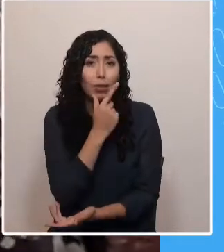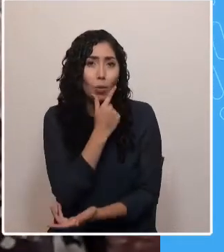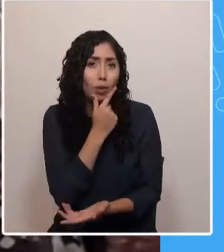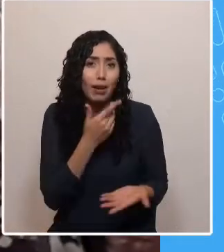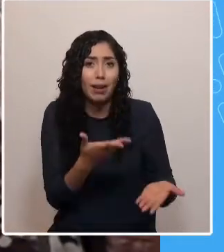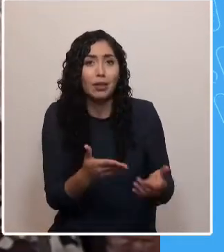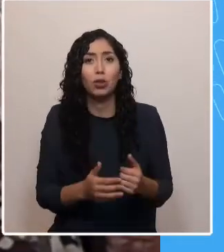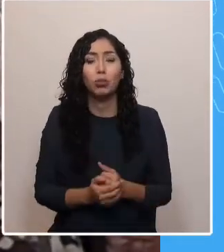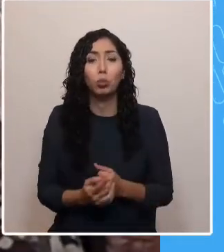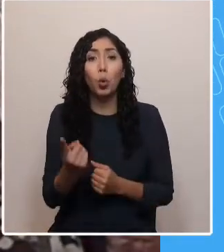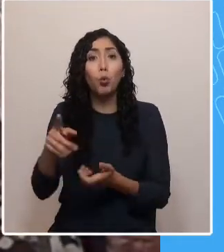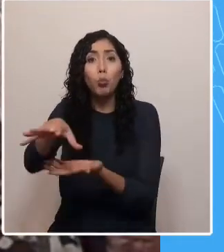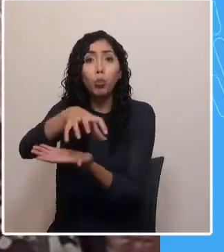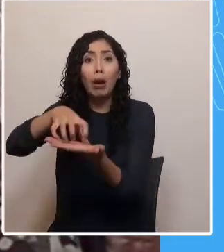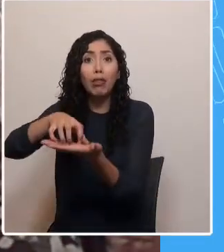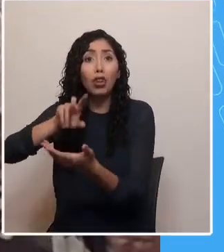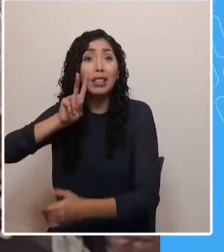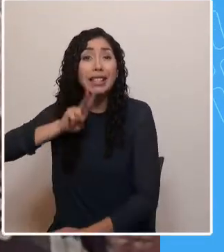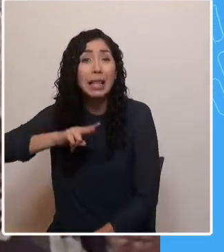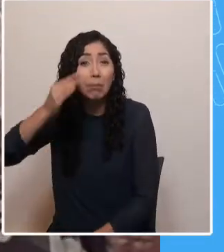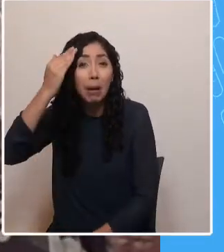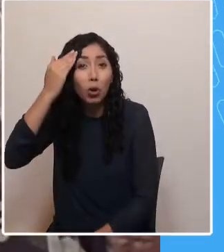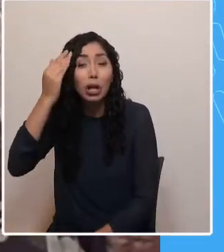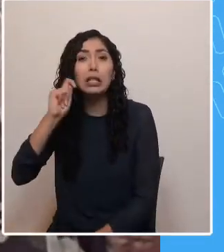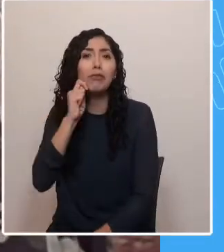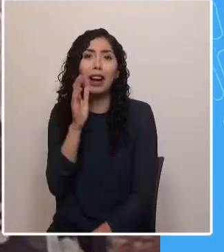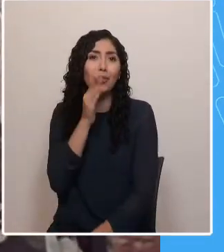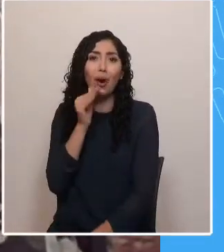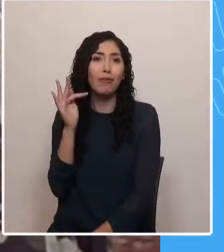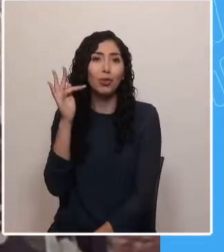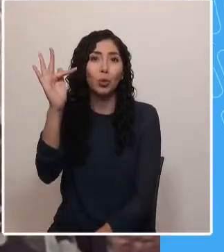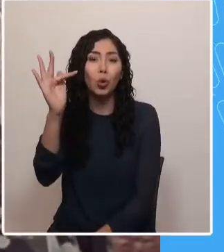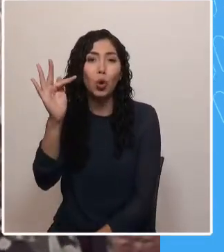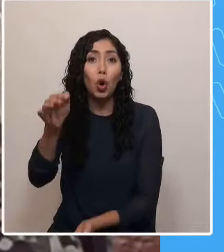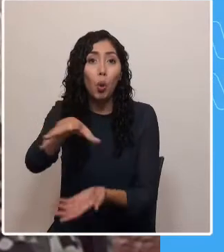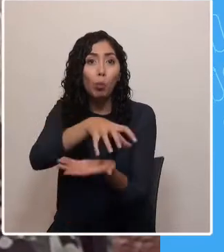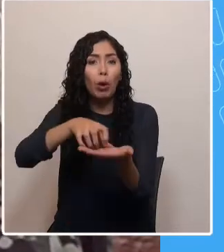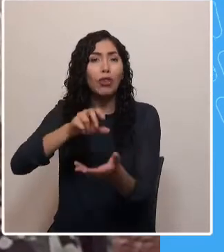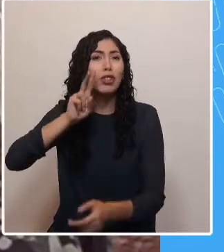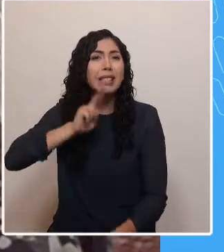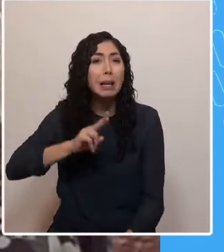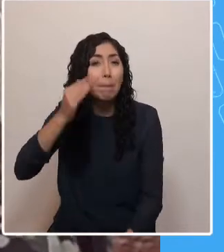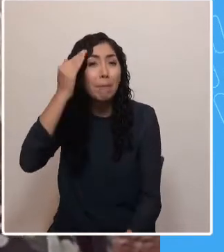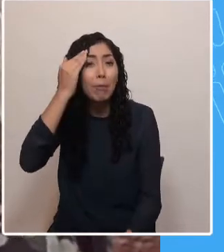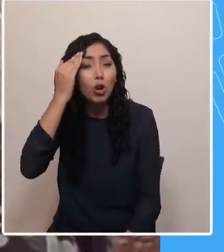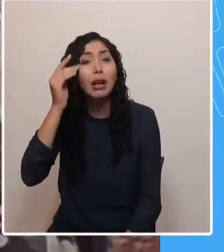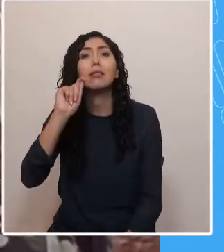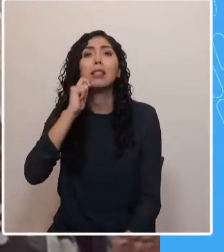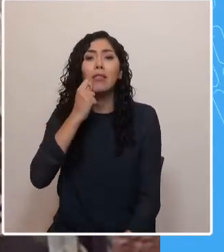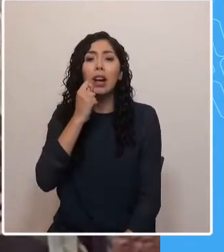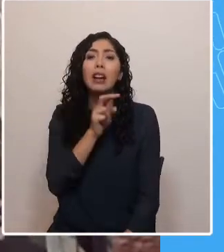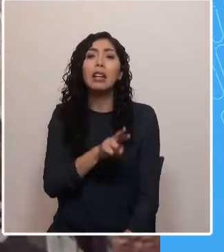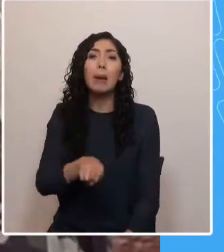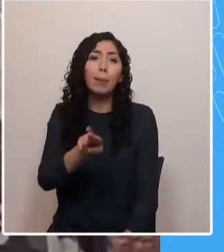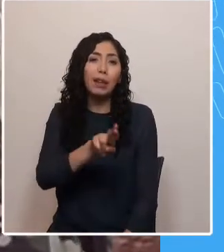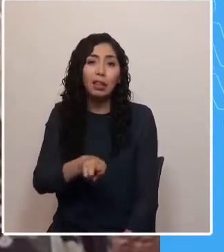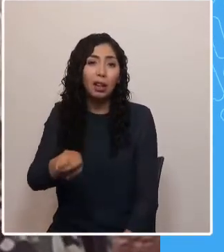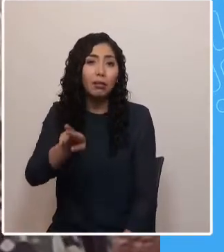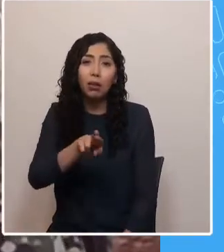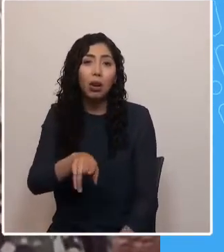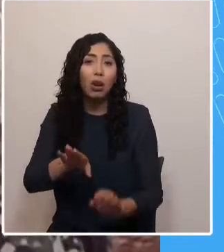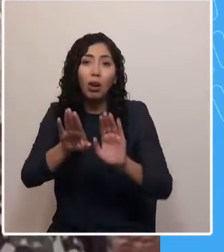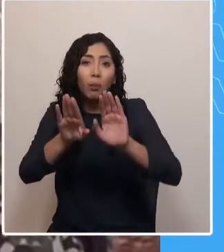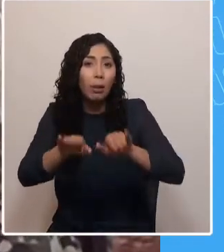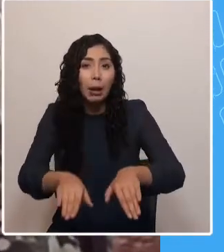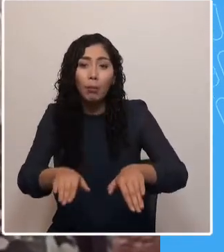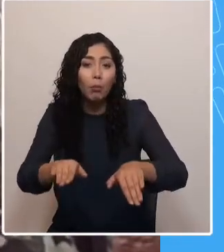Un pueblo sin memoria es un pueblo sin futuro. Un pueblo sin memoria repetirá constantemente las diferencias que han generado los quiebres